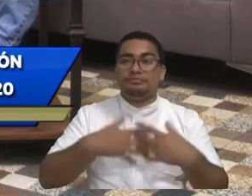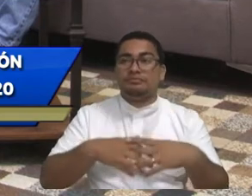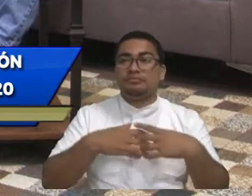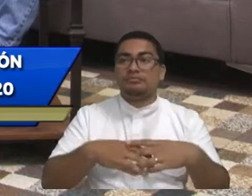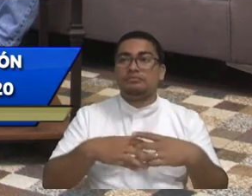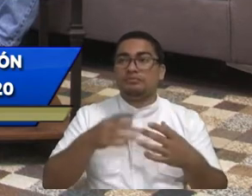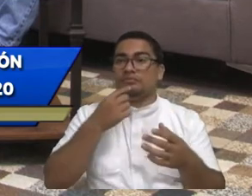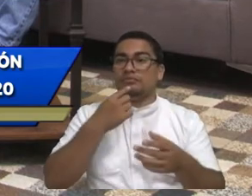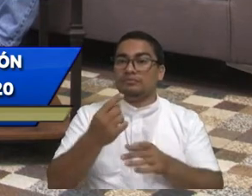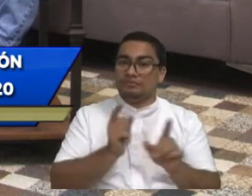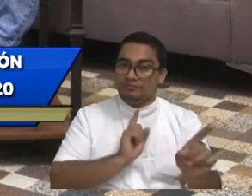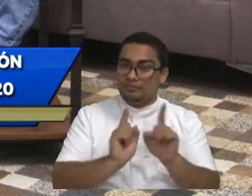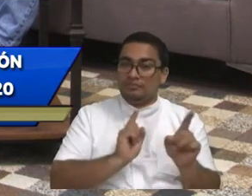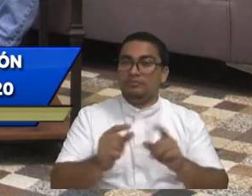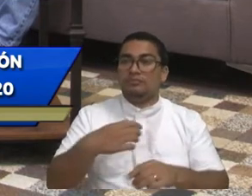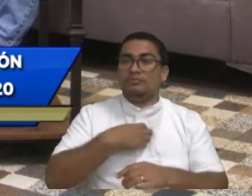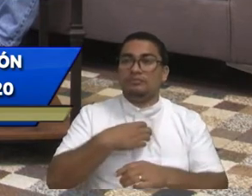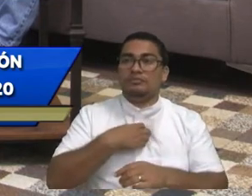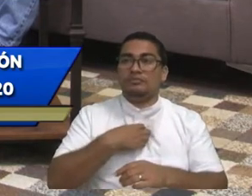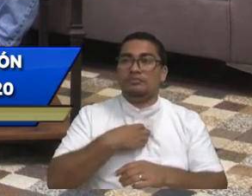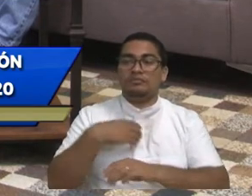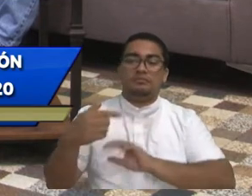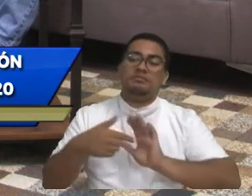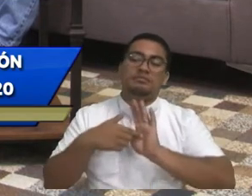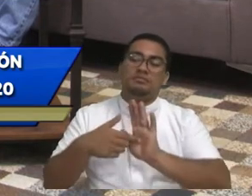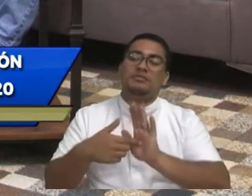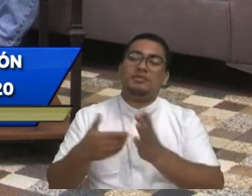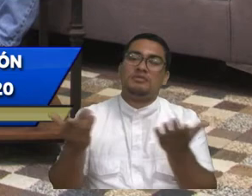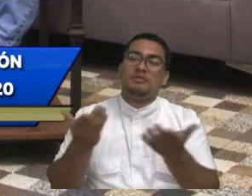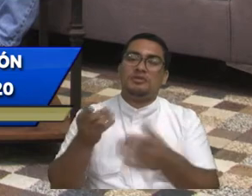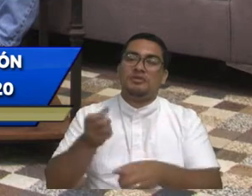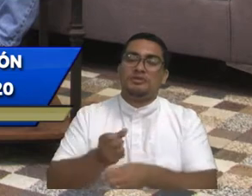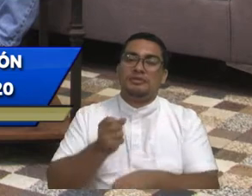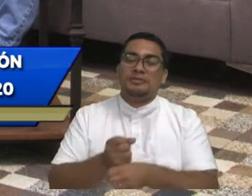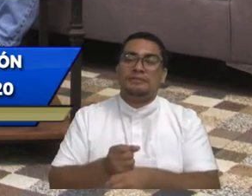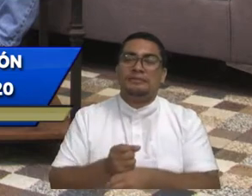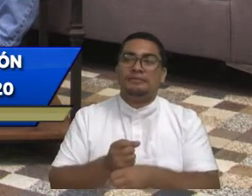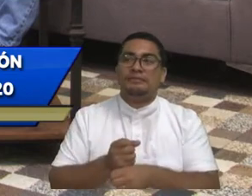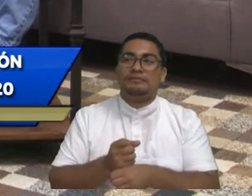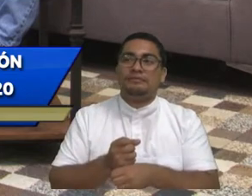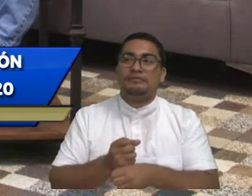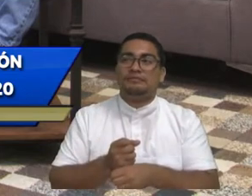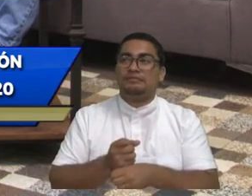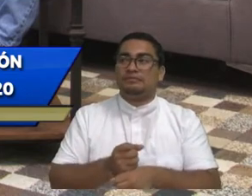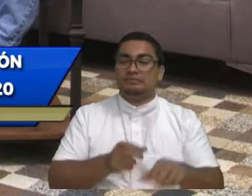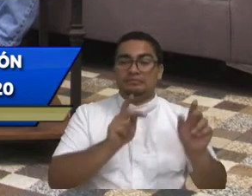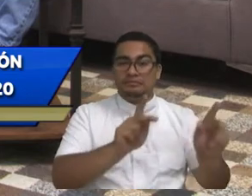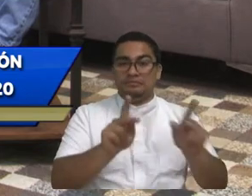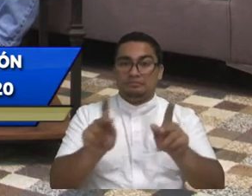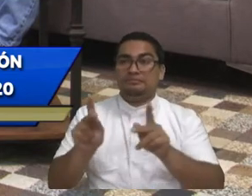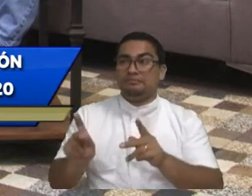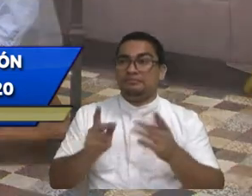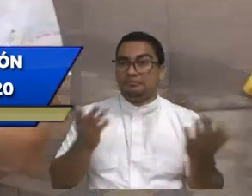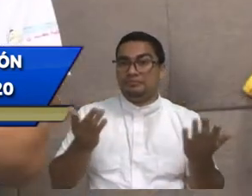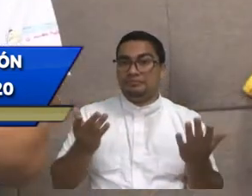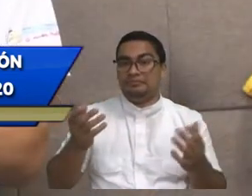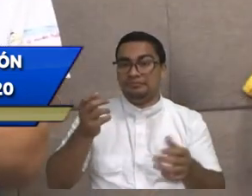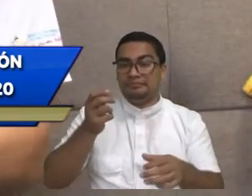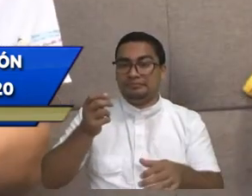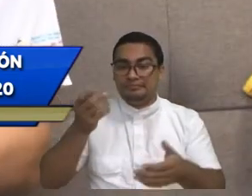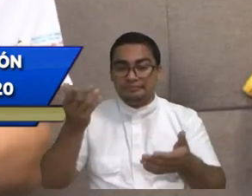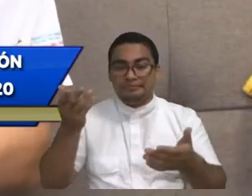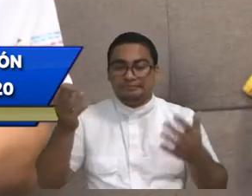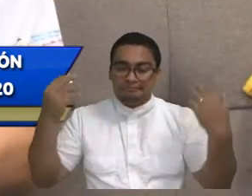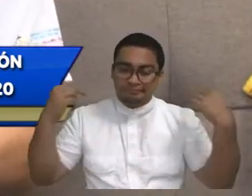su competitividad y demostración de capacidades el hecho de presentar un soporte de que su personal está capacitado está